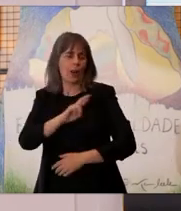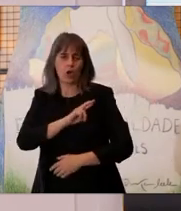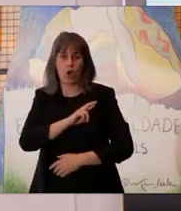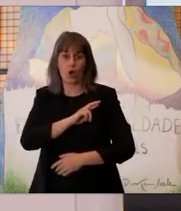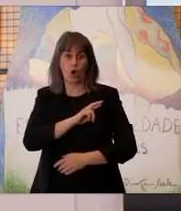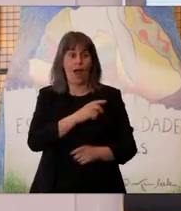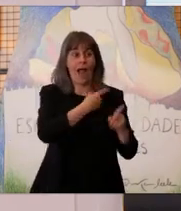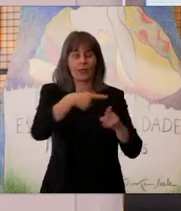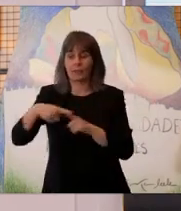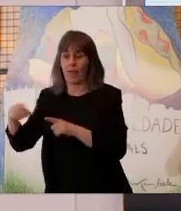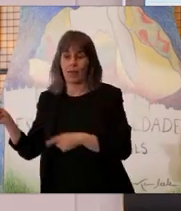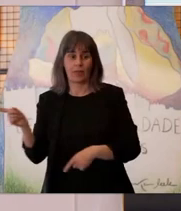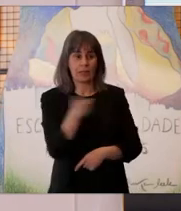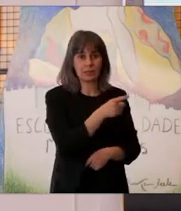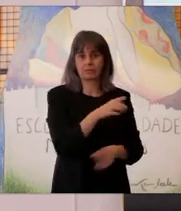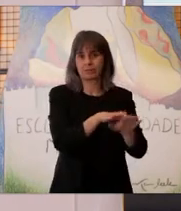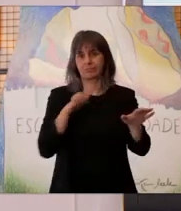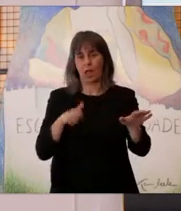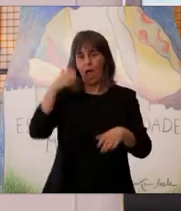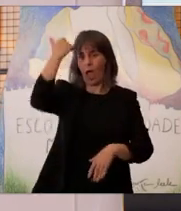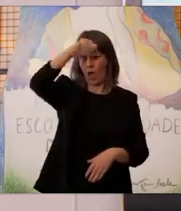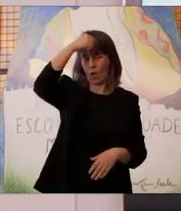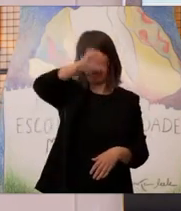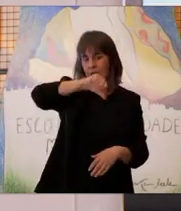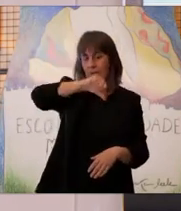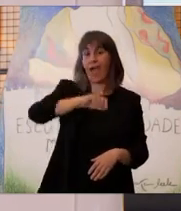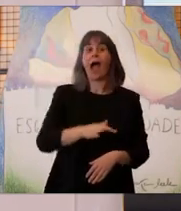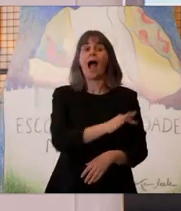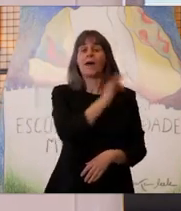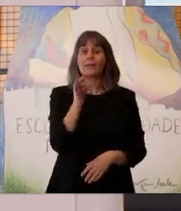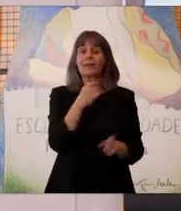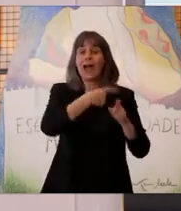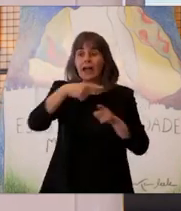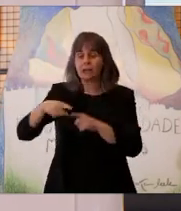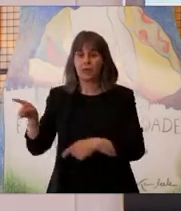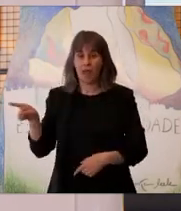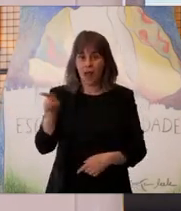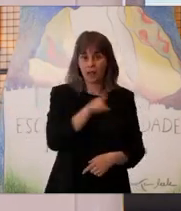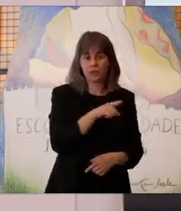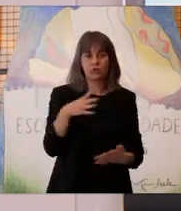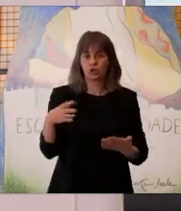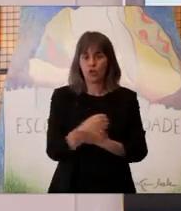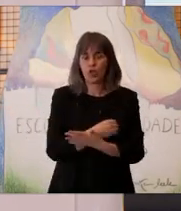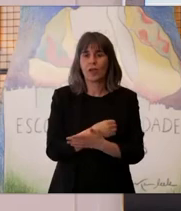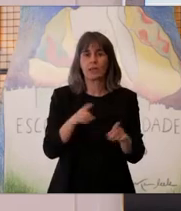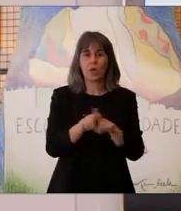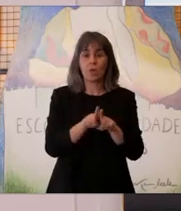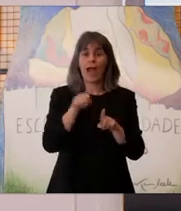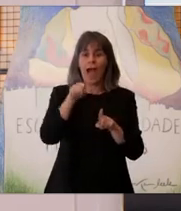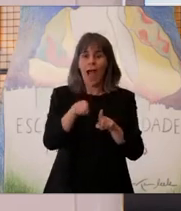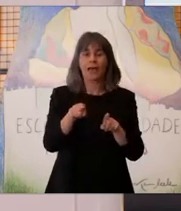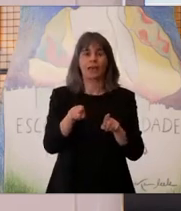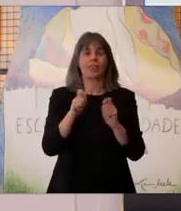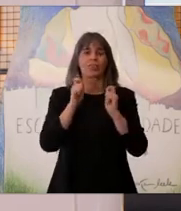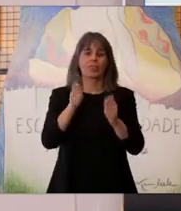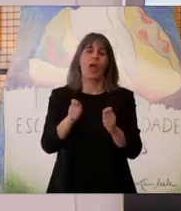actividades casi completamente masculinas pero es que además Estas actividades son manantiales de legitimidad del